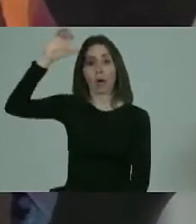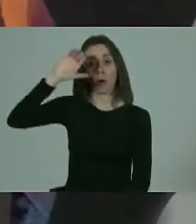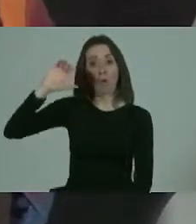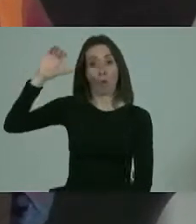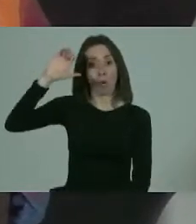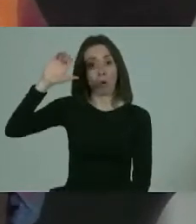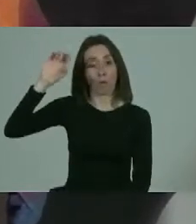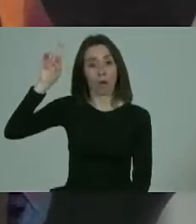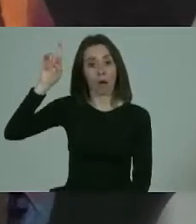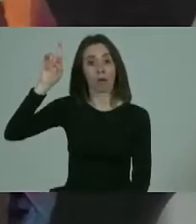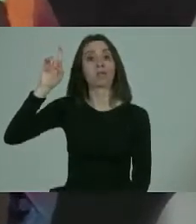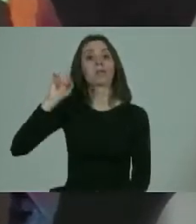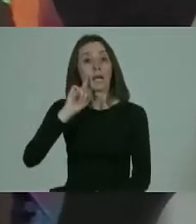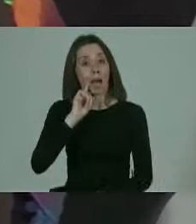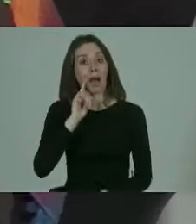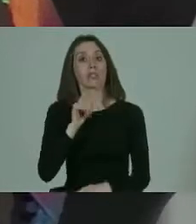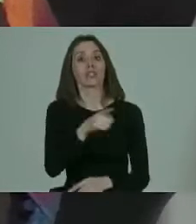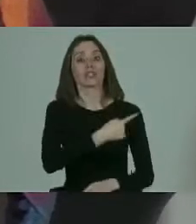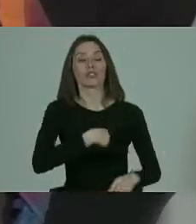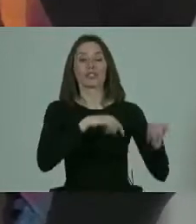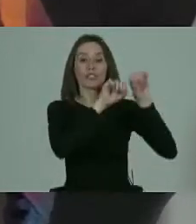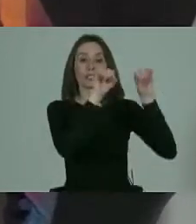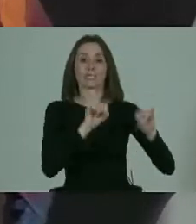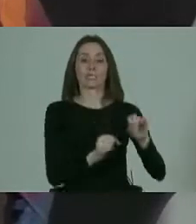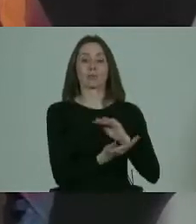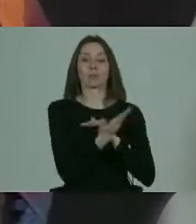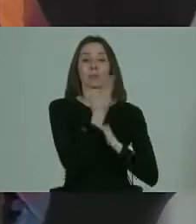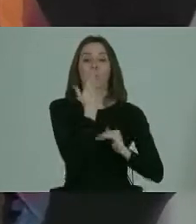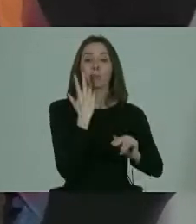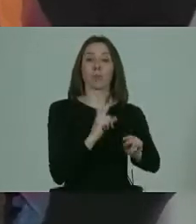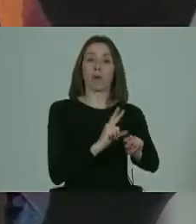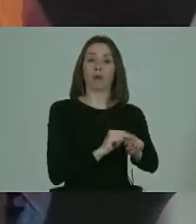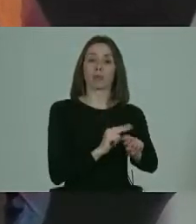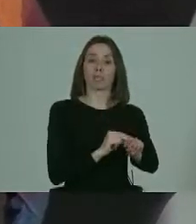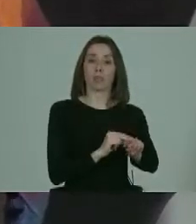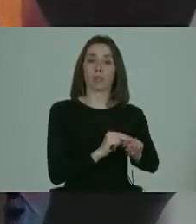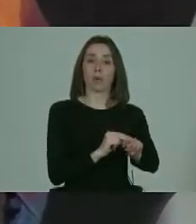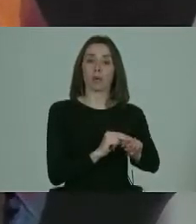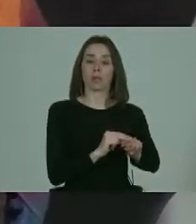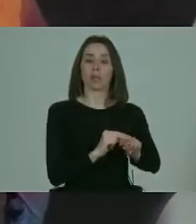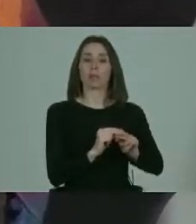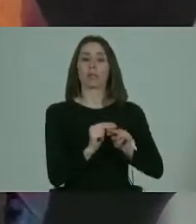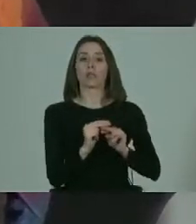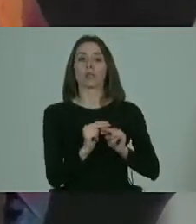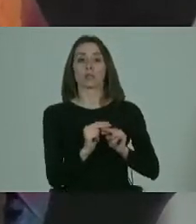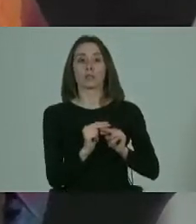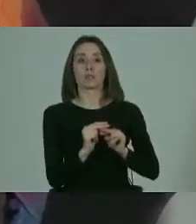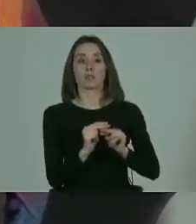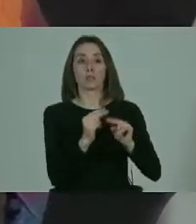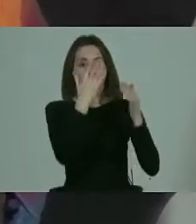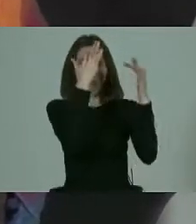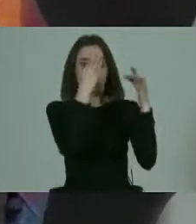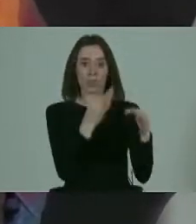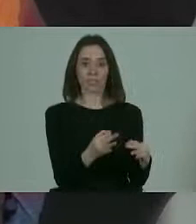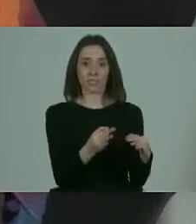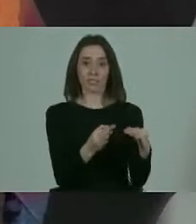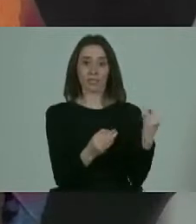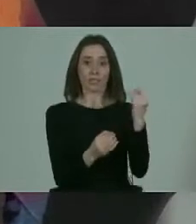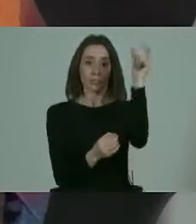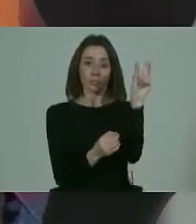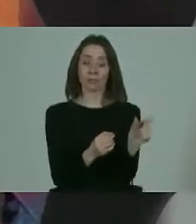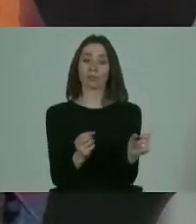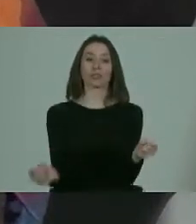se ha dado esa dualidad o no sostengo un sistema demasiado antiguo donde se sustituye absolutamente la decisión la autonomía a las